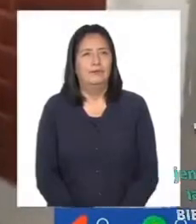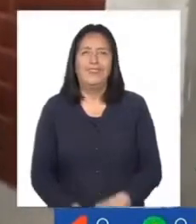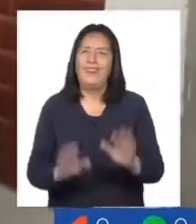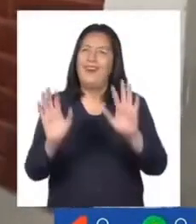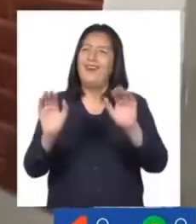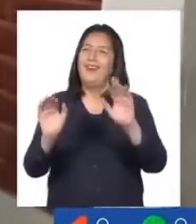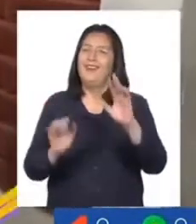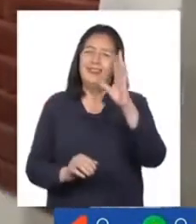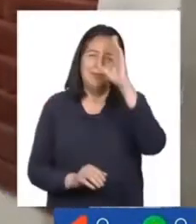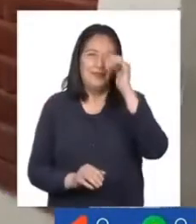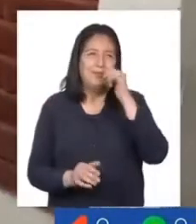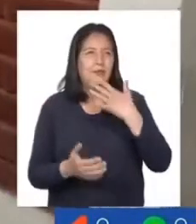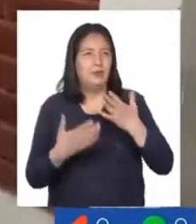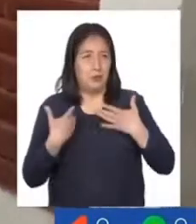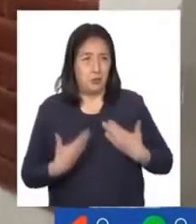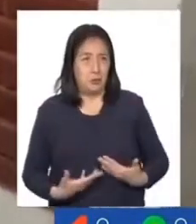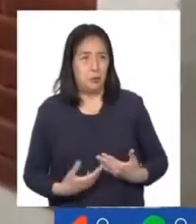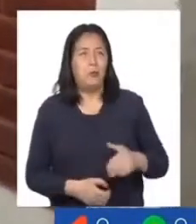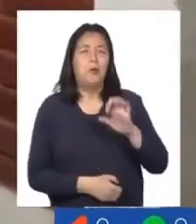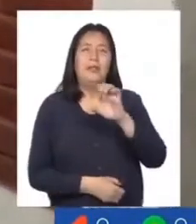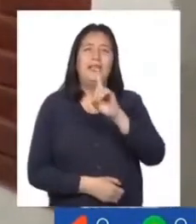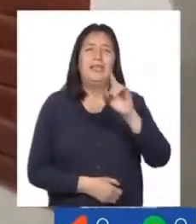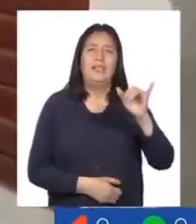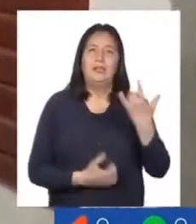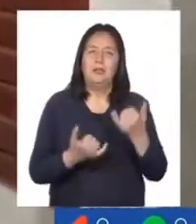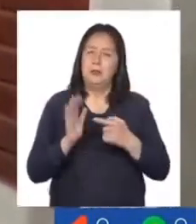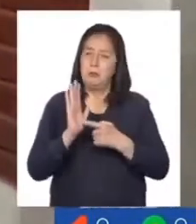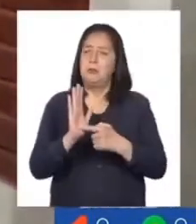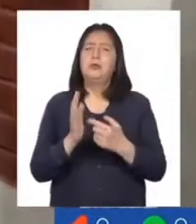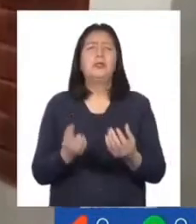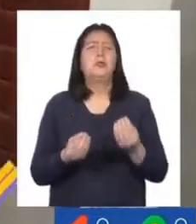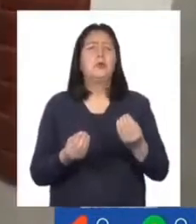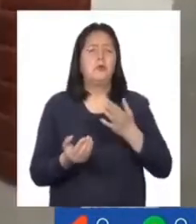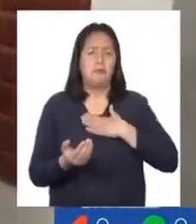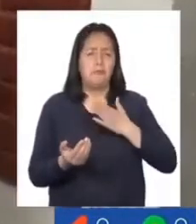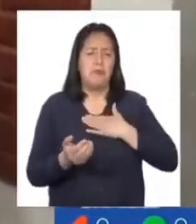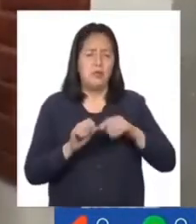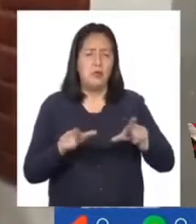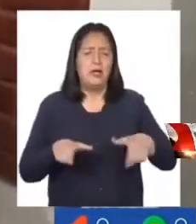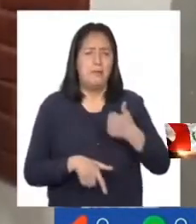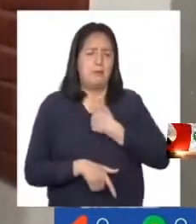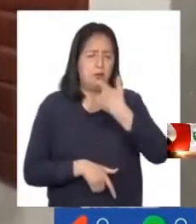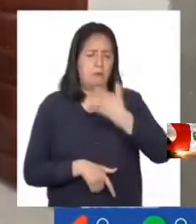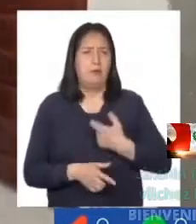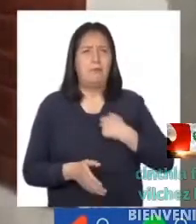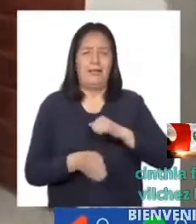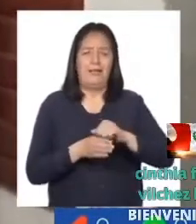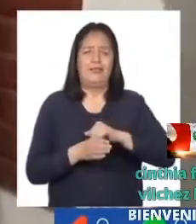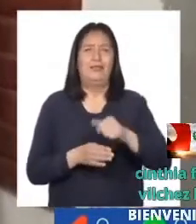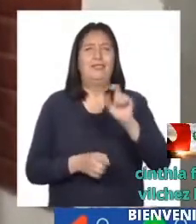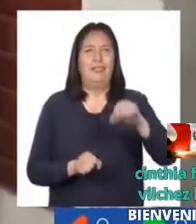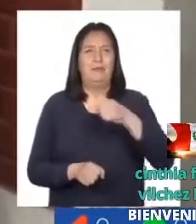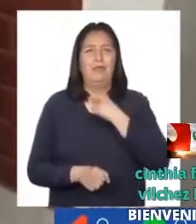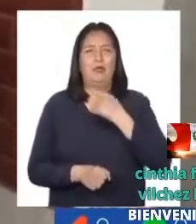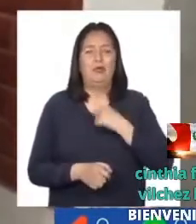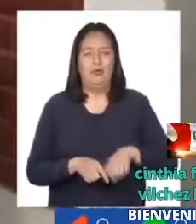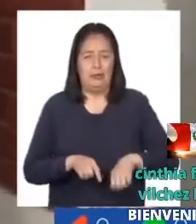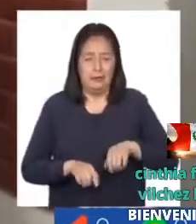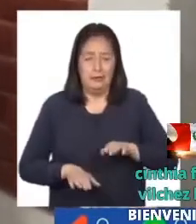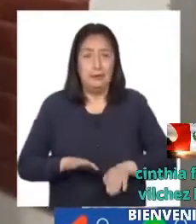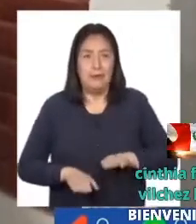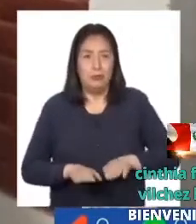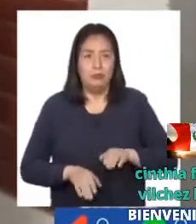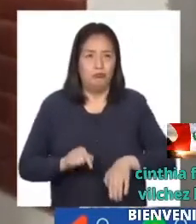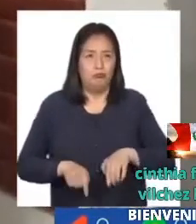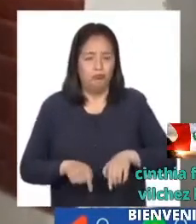Hola chicos y chicas, mi nombre es Eddie Revilla. A continuación les mostraré cómo desde mi espacio personal practico lo que me gusta, zapateo.